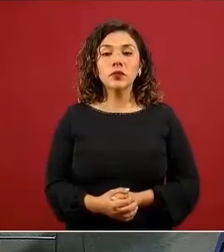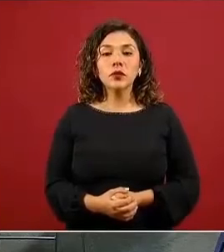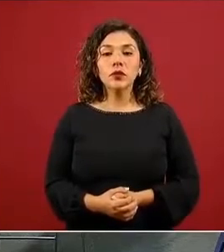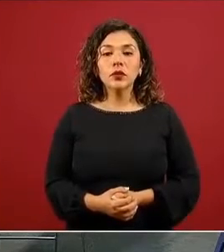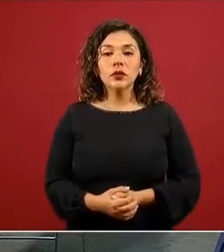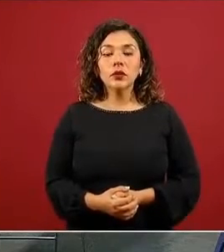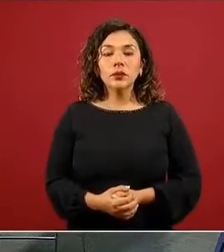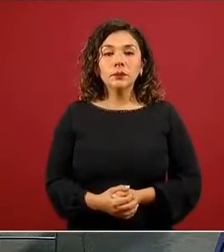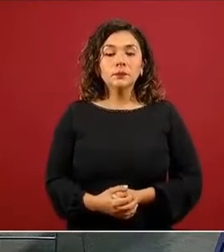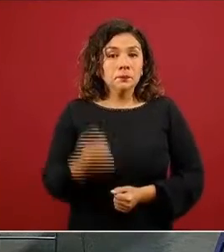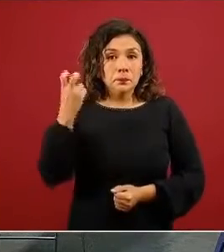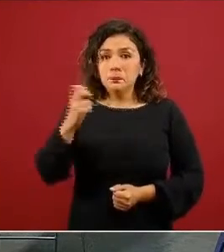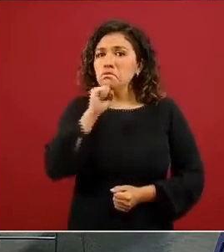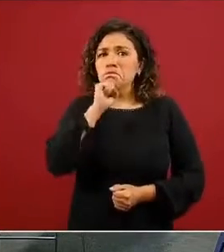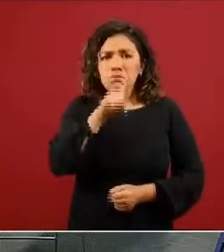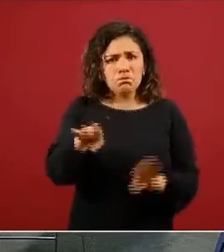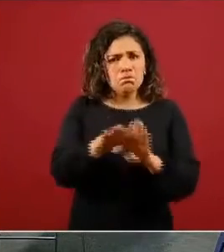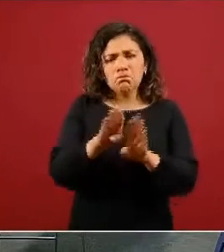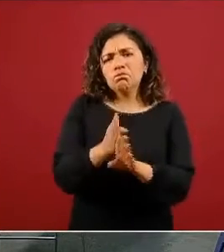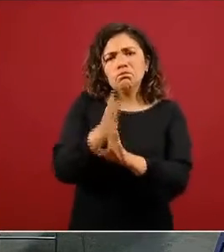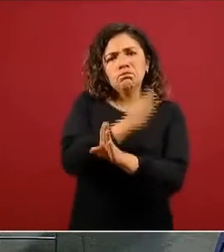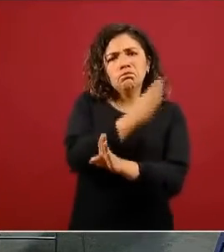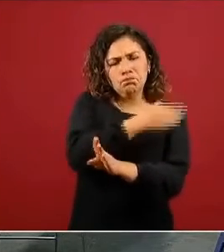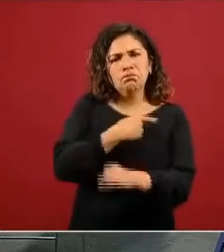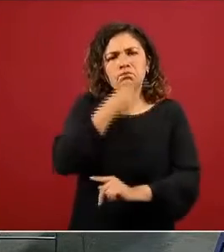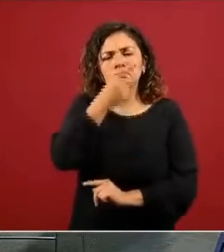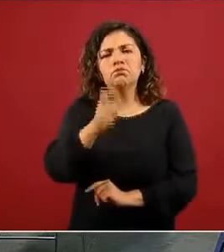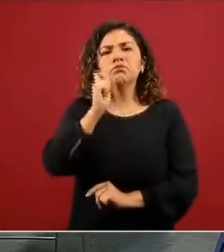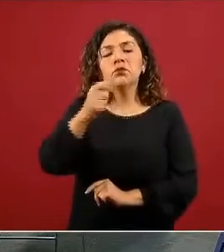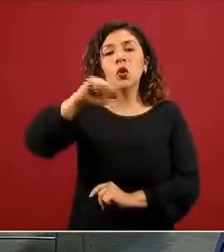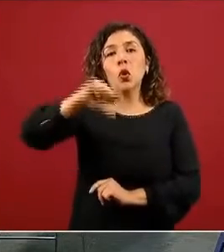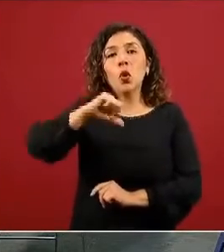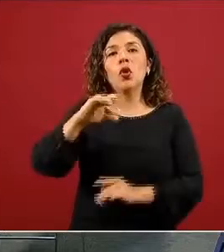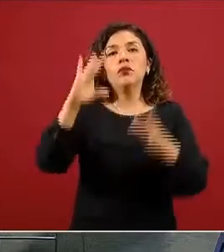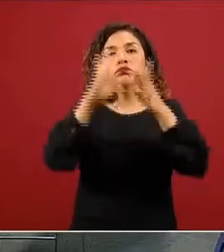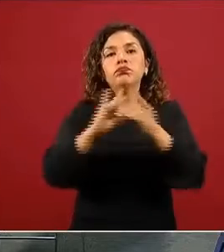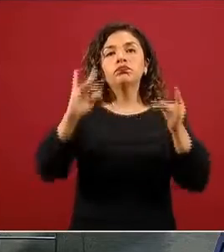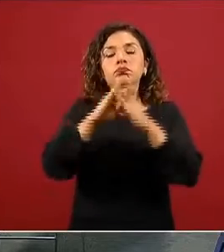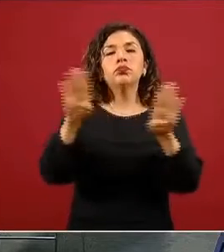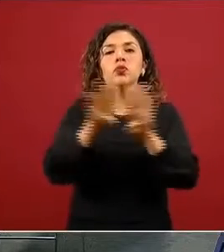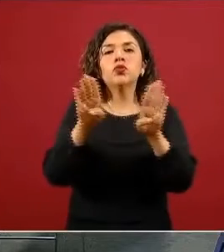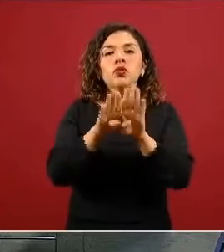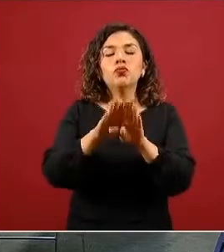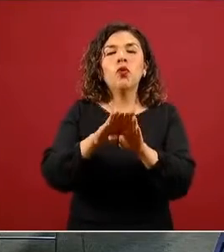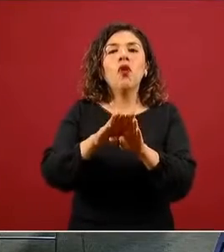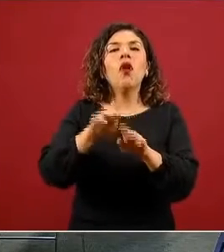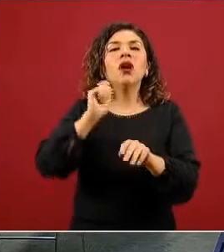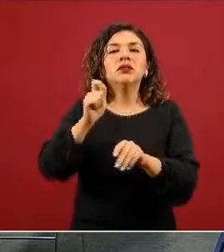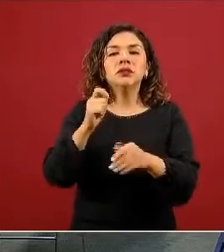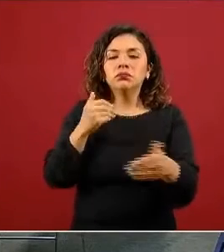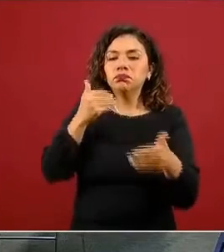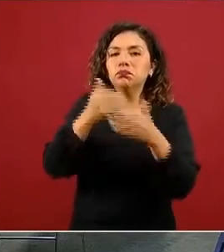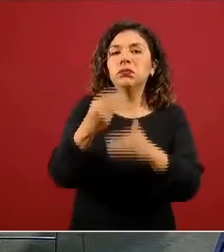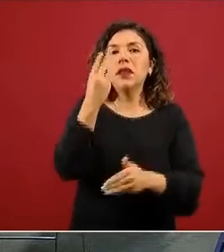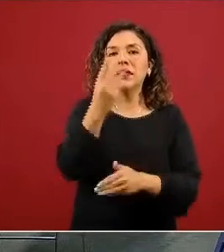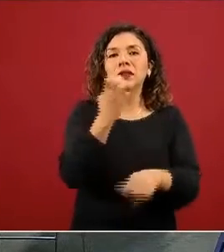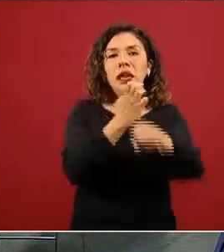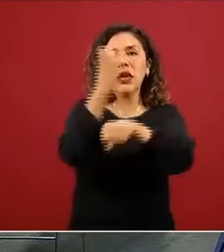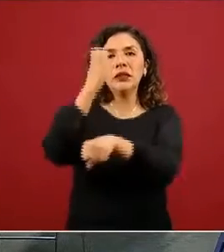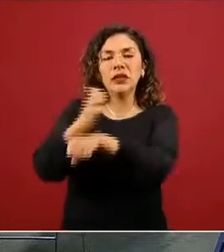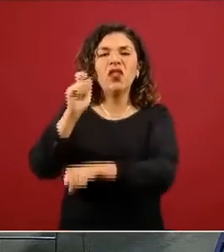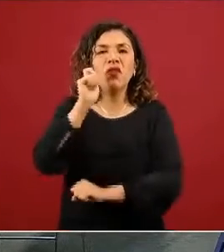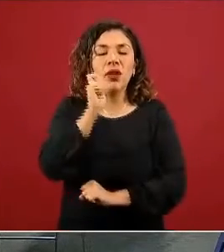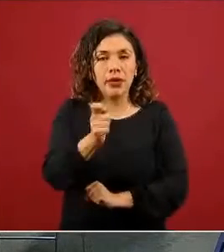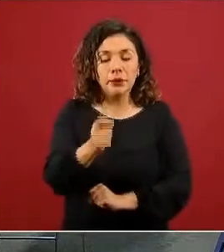El informe técnico tiene la misma estructura, como lo hemos venido comentando. Hoy vamos a hablar de la situación epidemiológica actualizada en 3 entidades